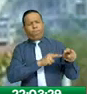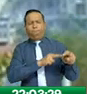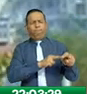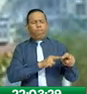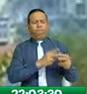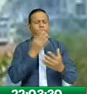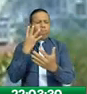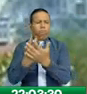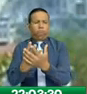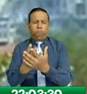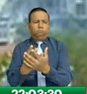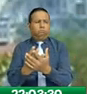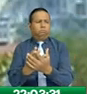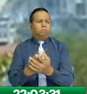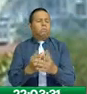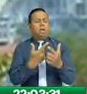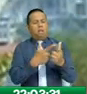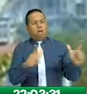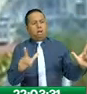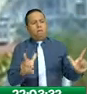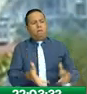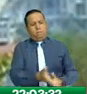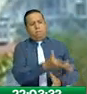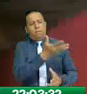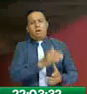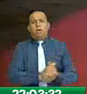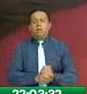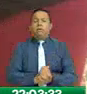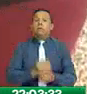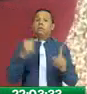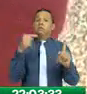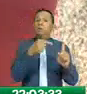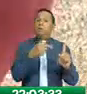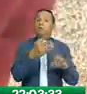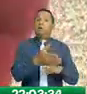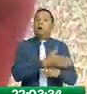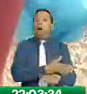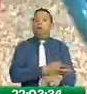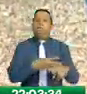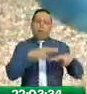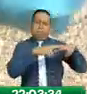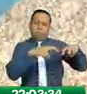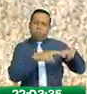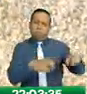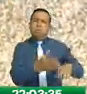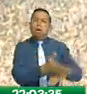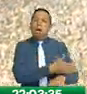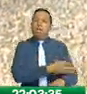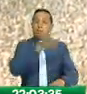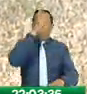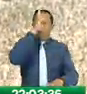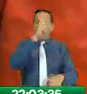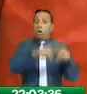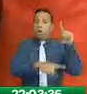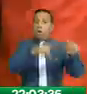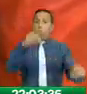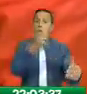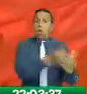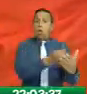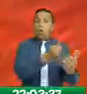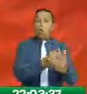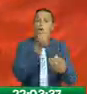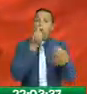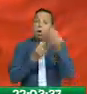ex titular de la Secretaría de Gestión de Riesgos es investigada por un supuesto sobreprecio en la compra de kits alimenticios para